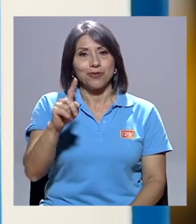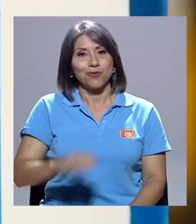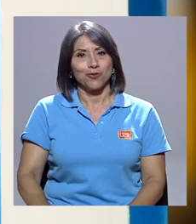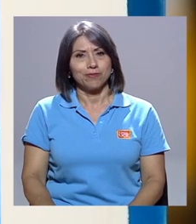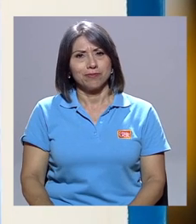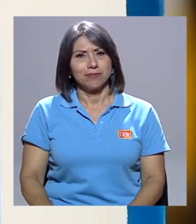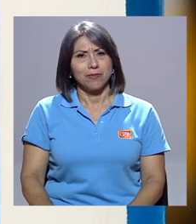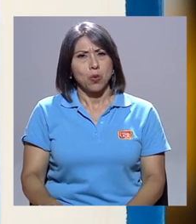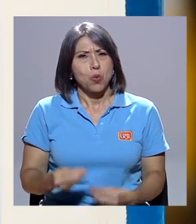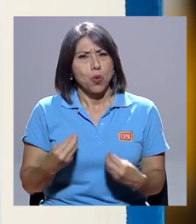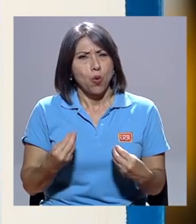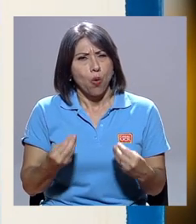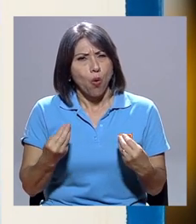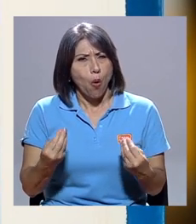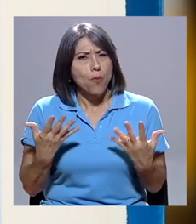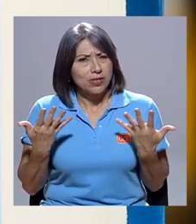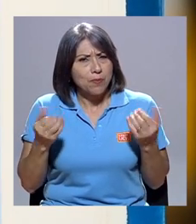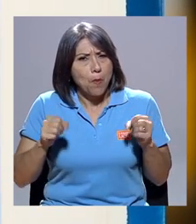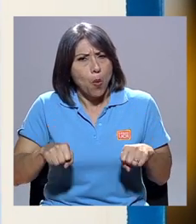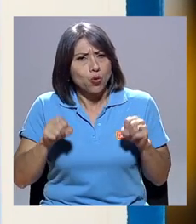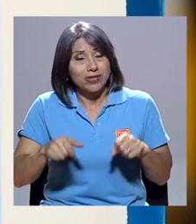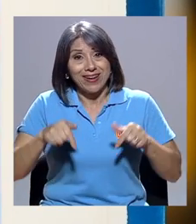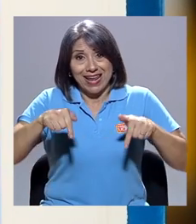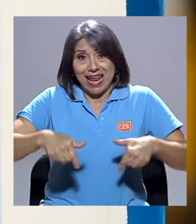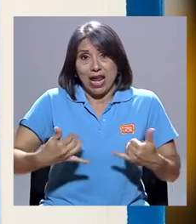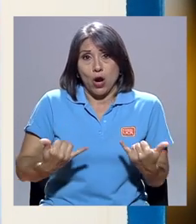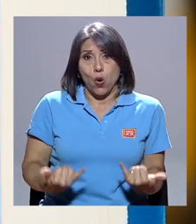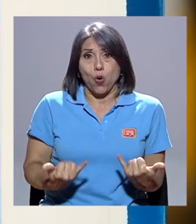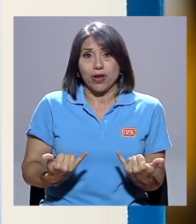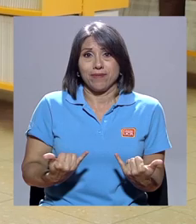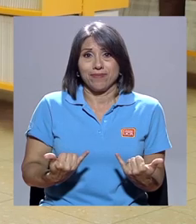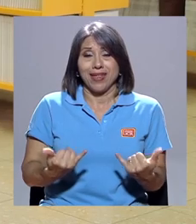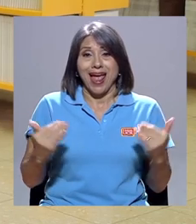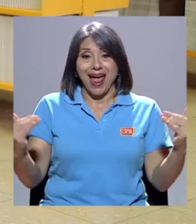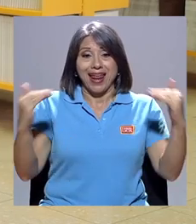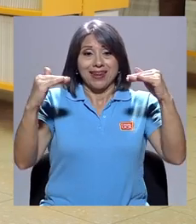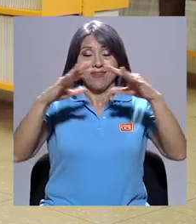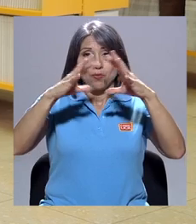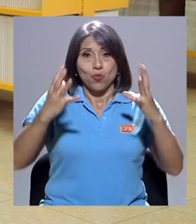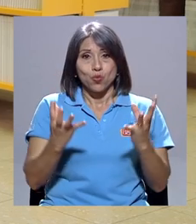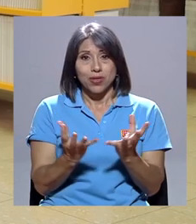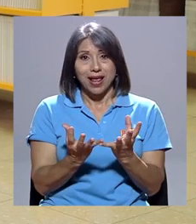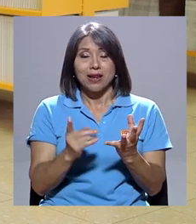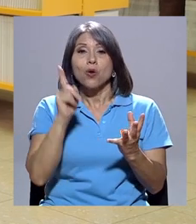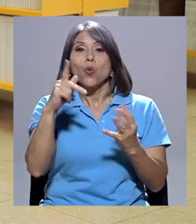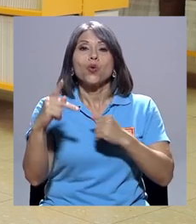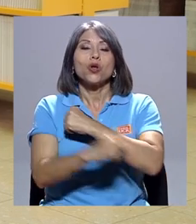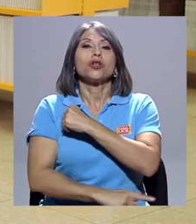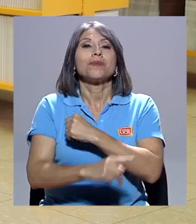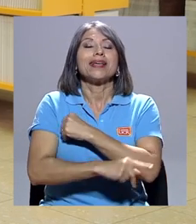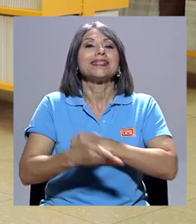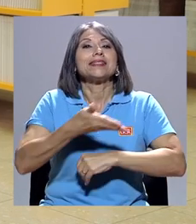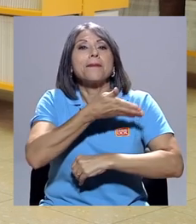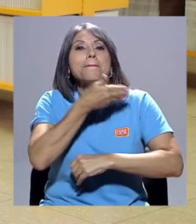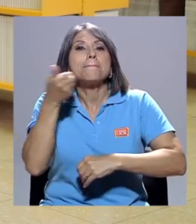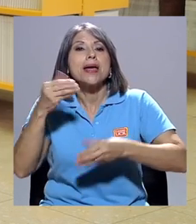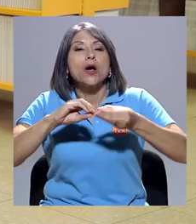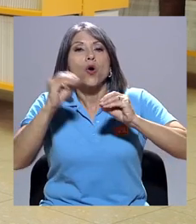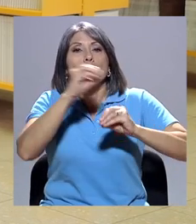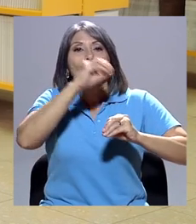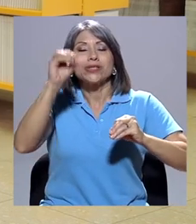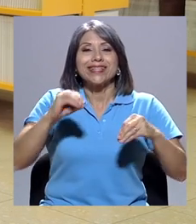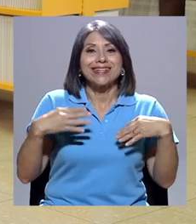que hoy seamos uno de los países del mundo con las mejores tasas de salud, con